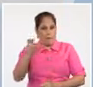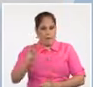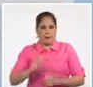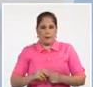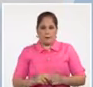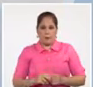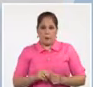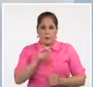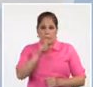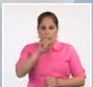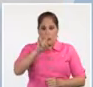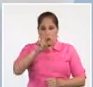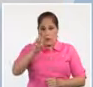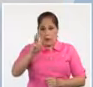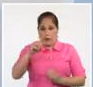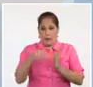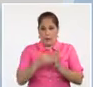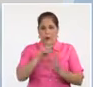esos